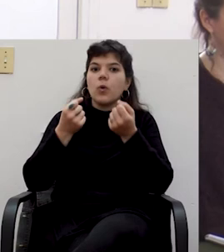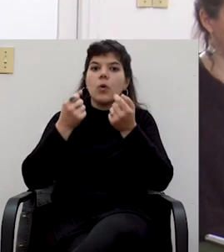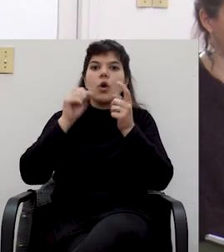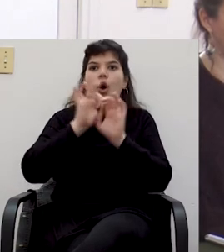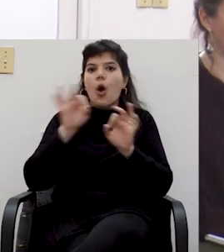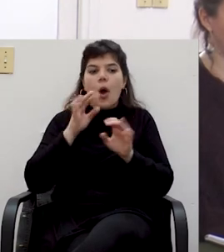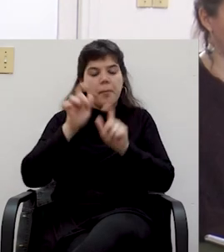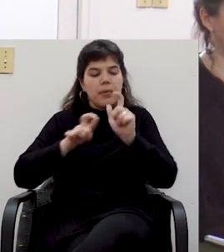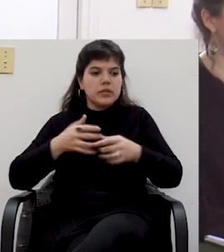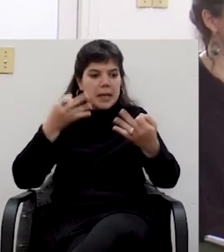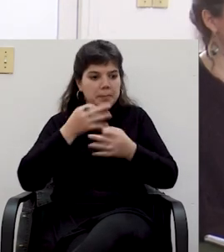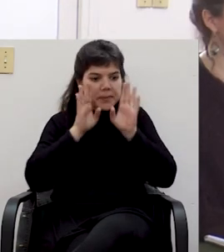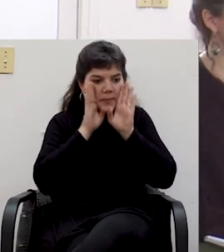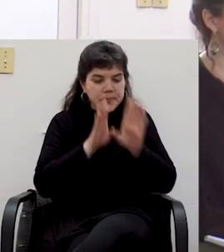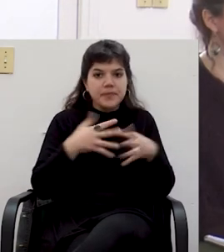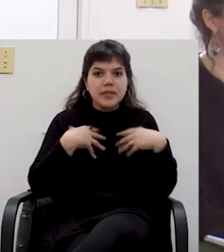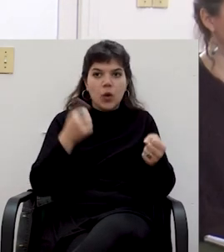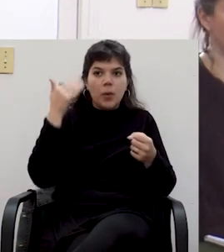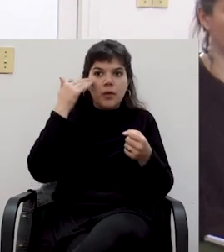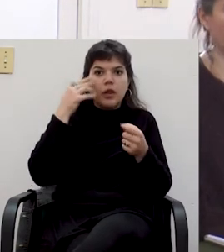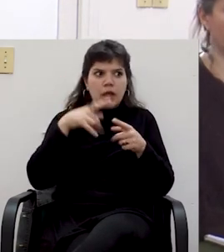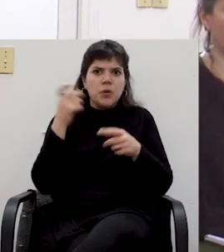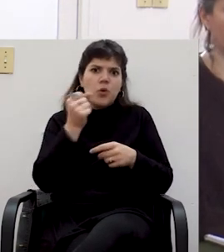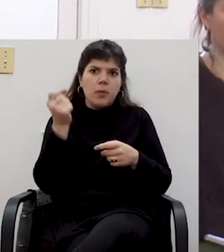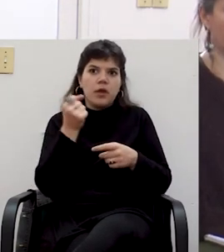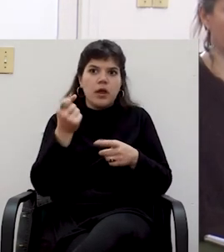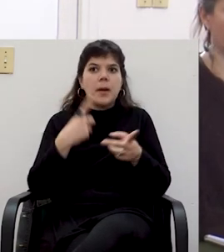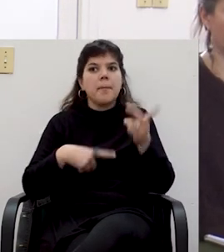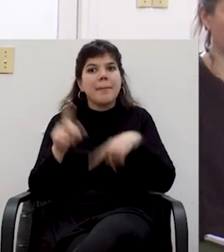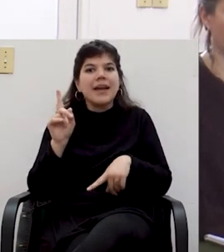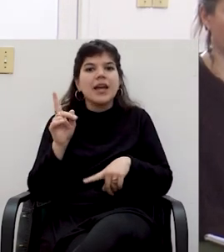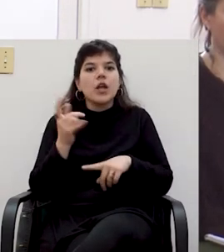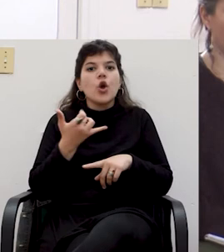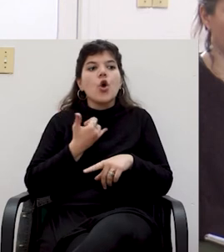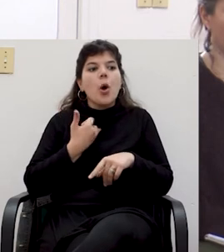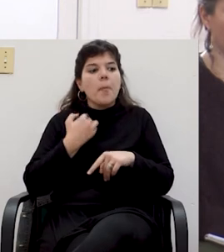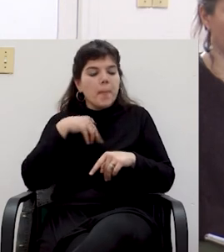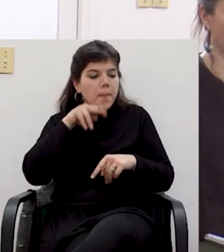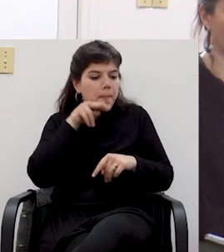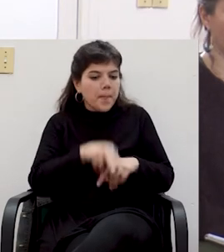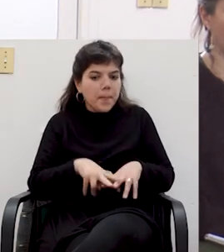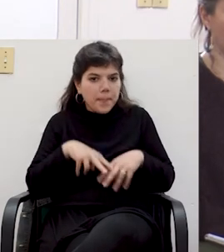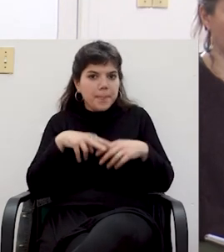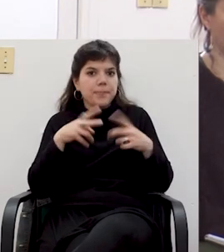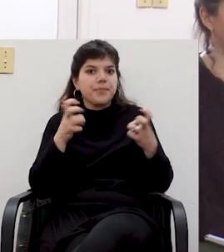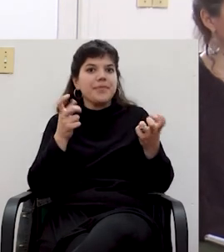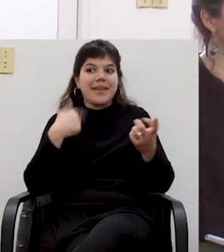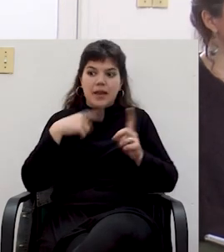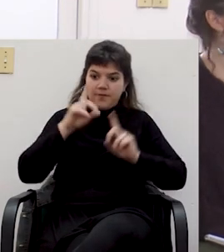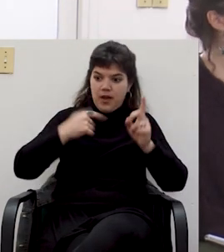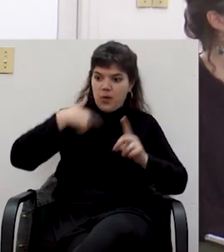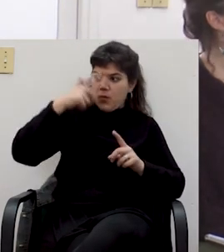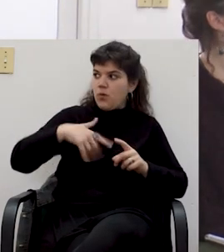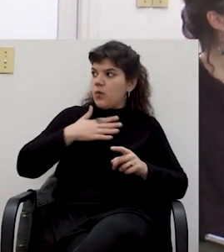salud mental será clave. Pero cómo nutrir desde la UDELAR